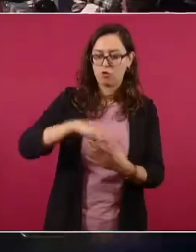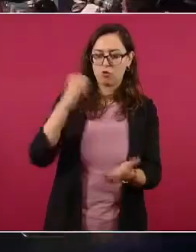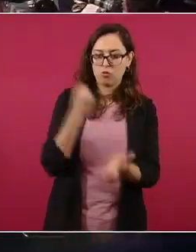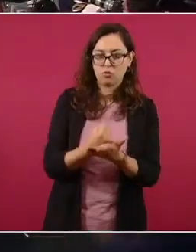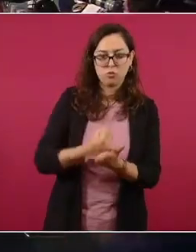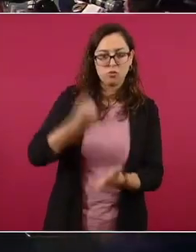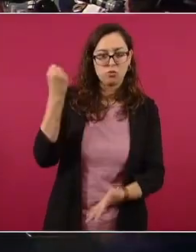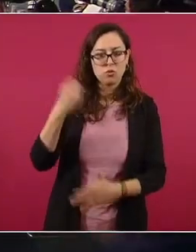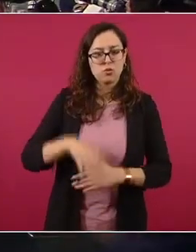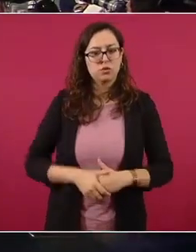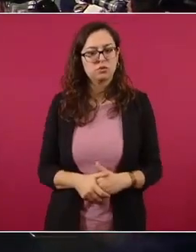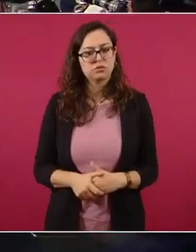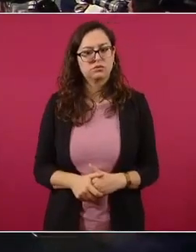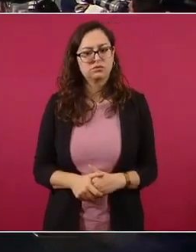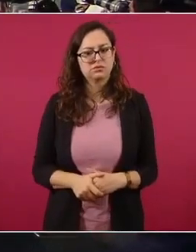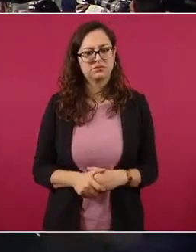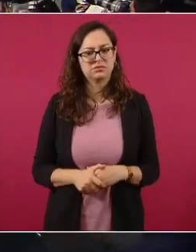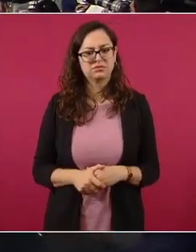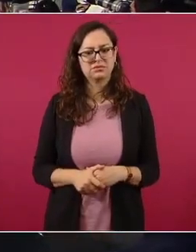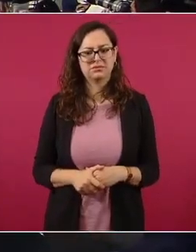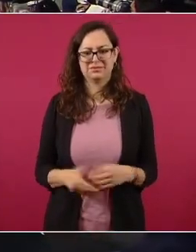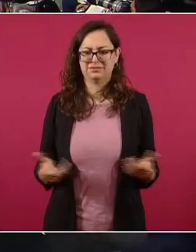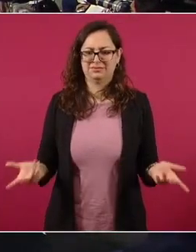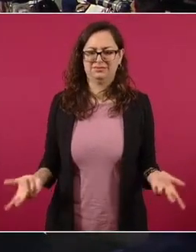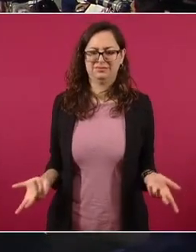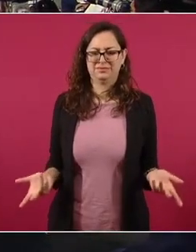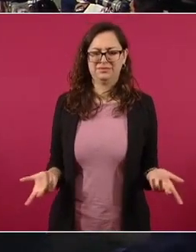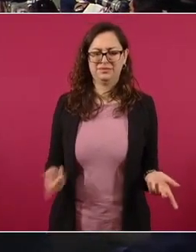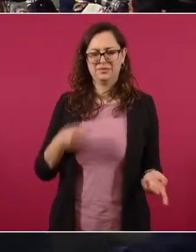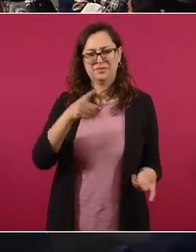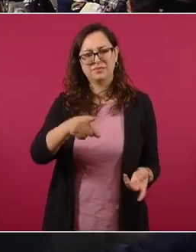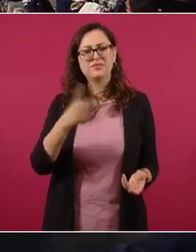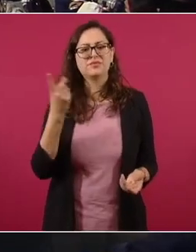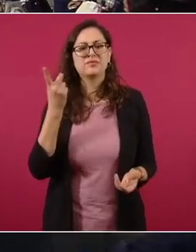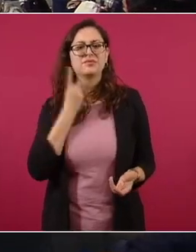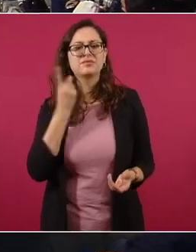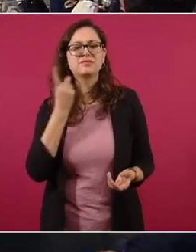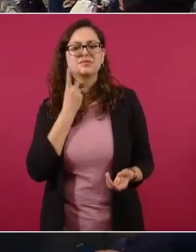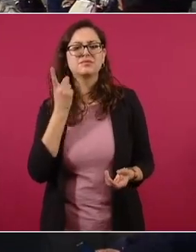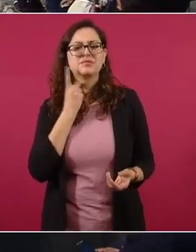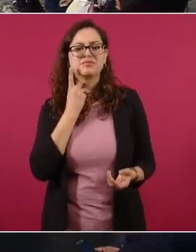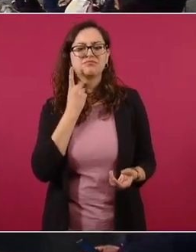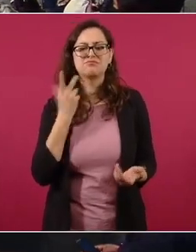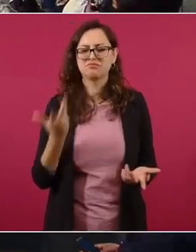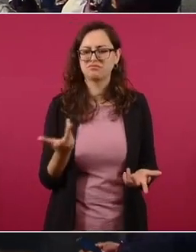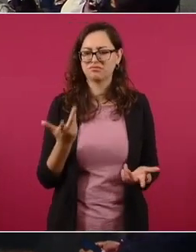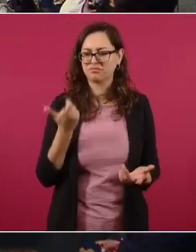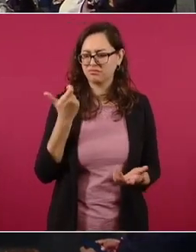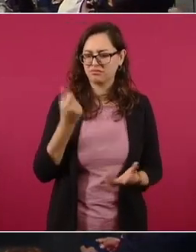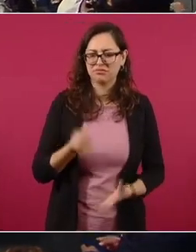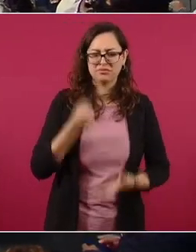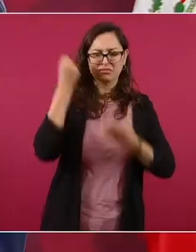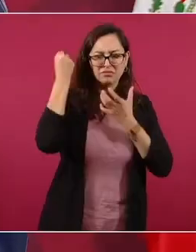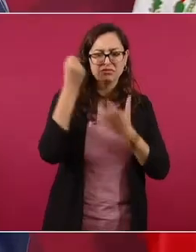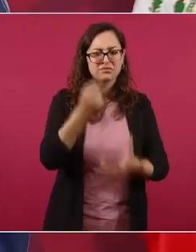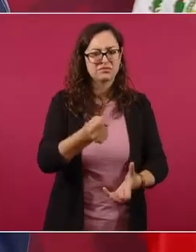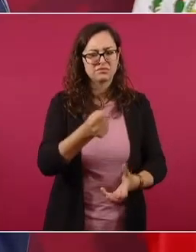que recibir presupuesto un legislador si no es esa su función?